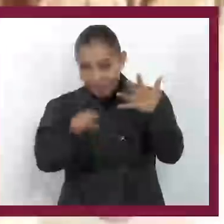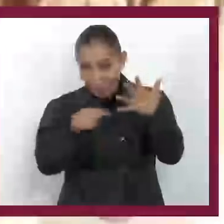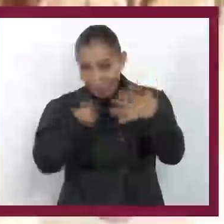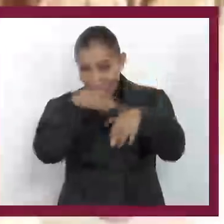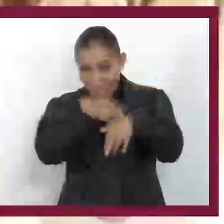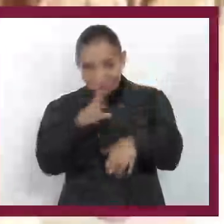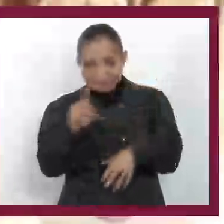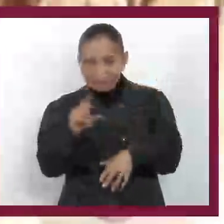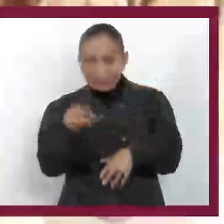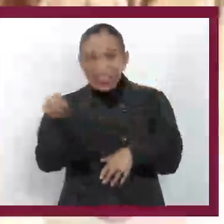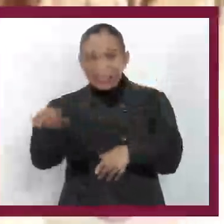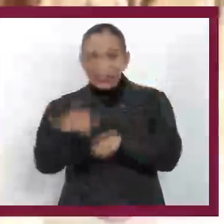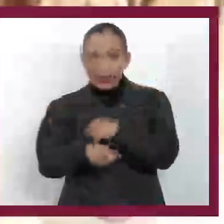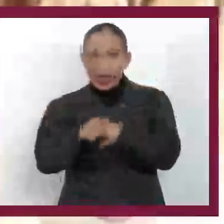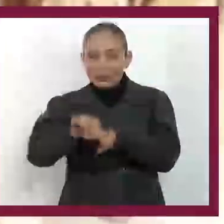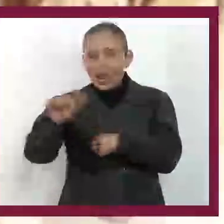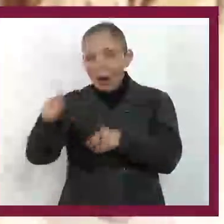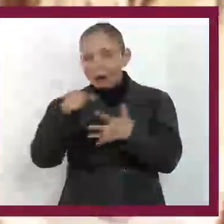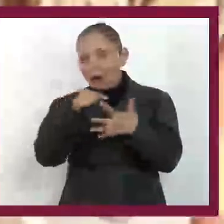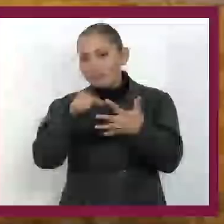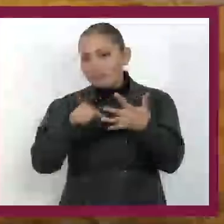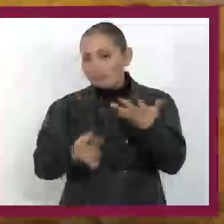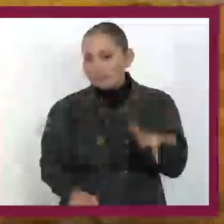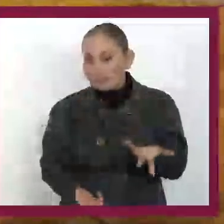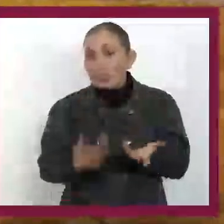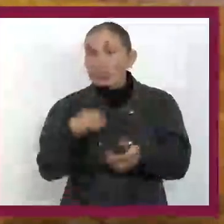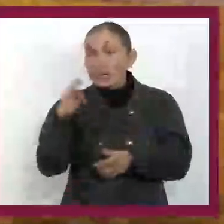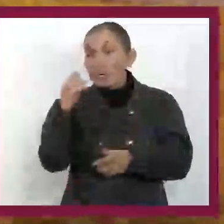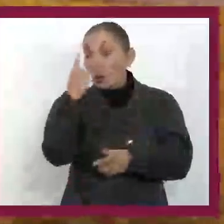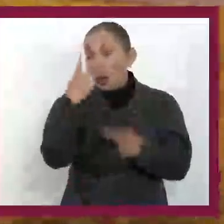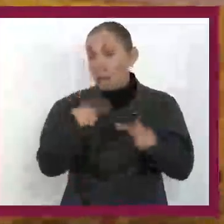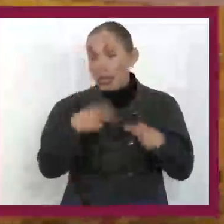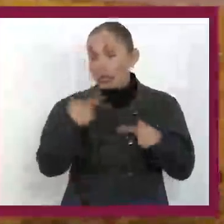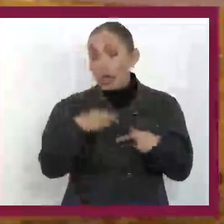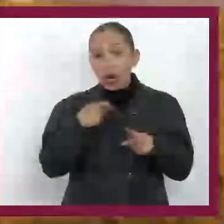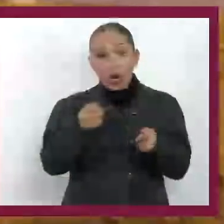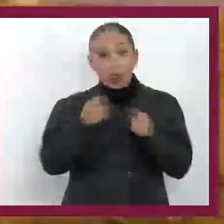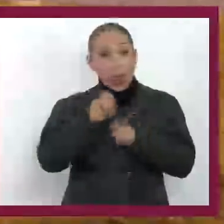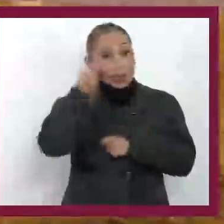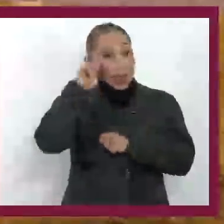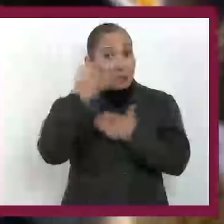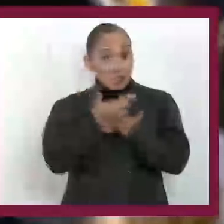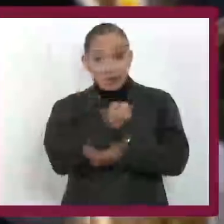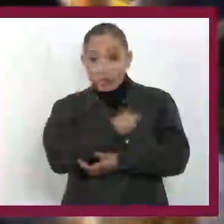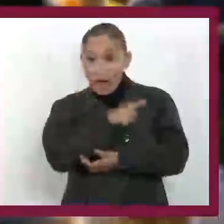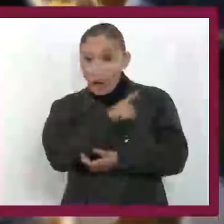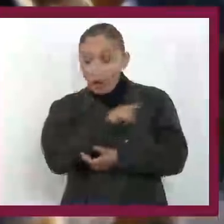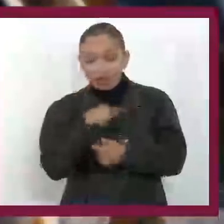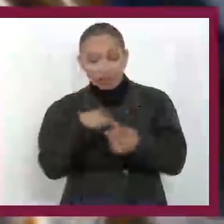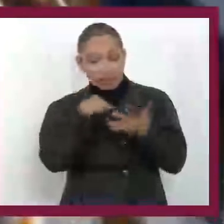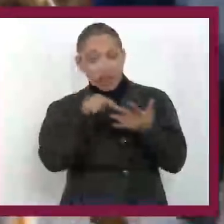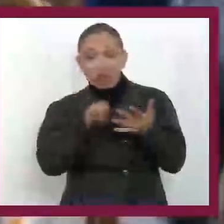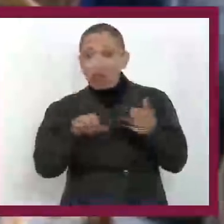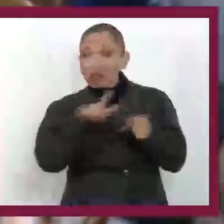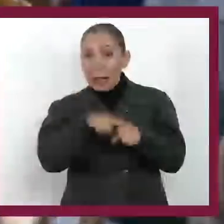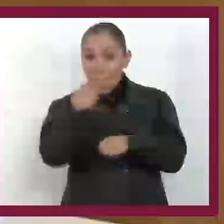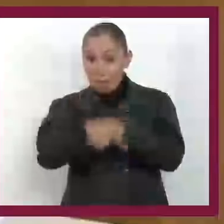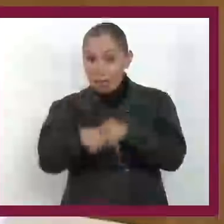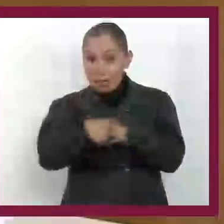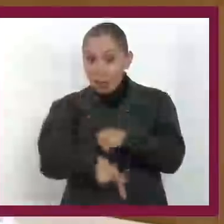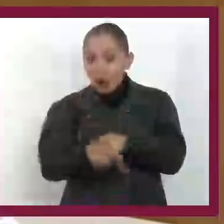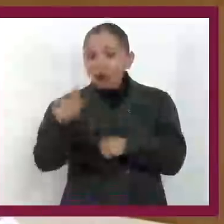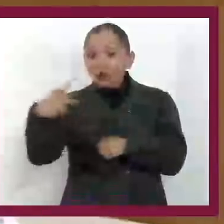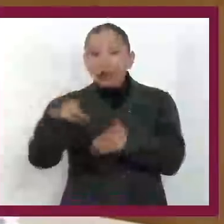ciudadanía y eso impacta a las otras. Entonces, si una persona no recibe servicios de salud, su dimensión social está en riesgo,